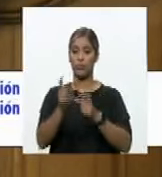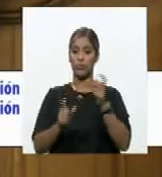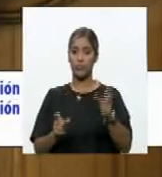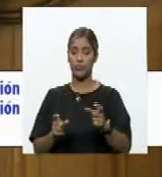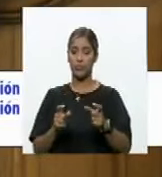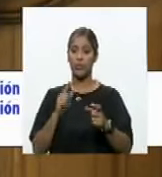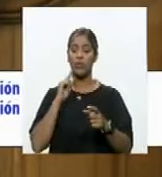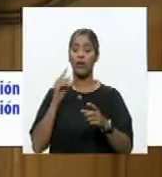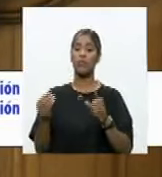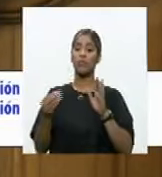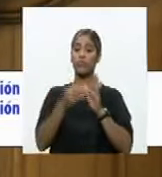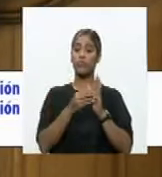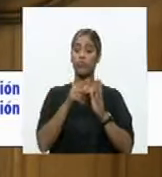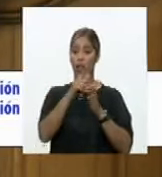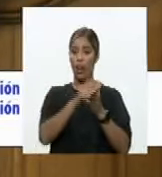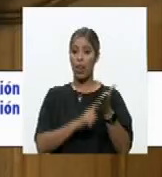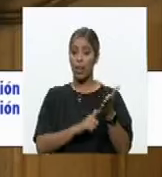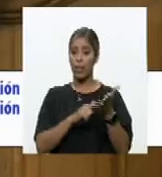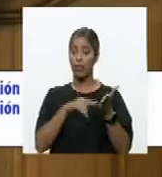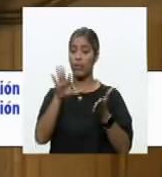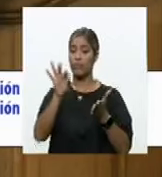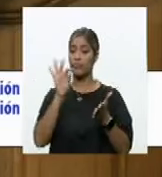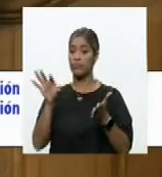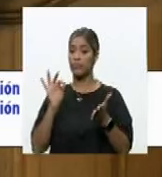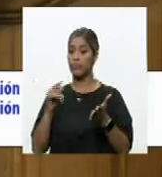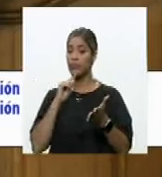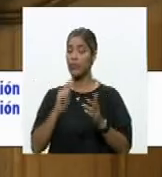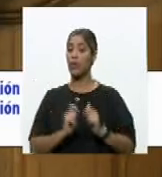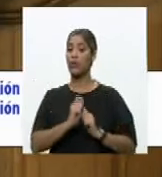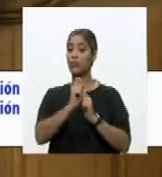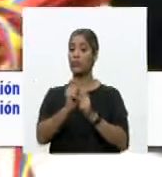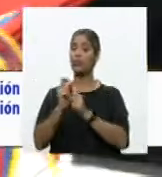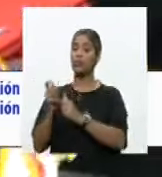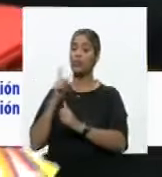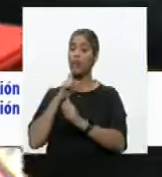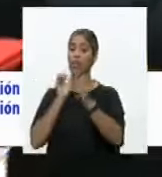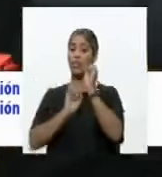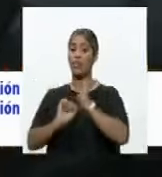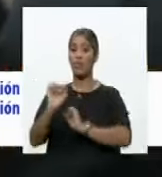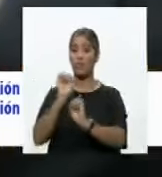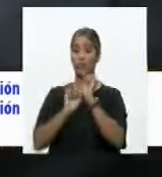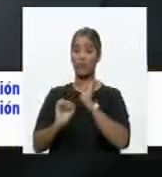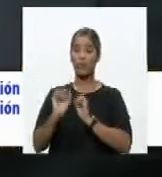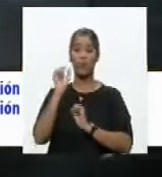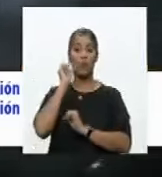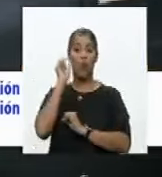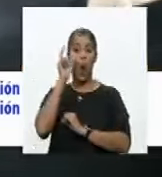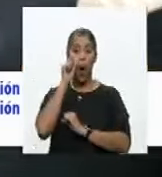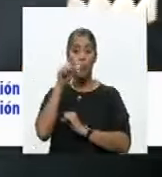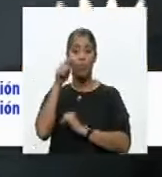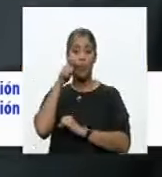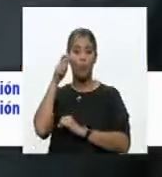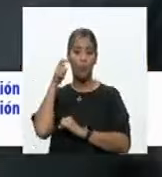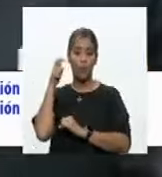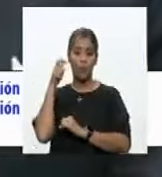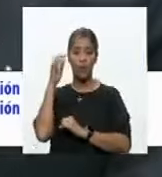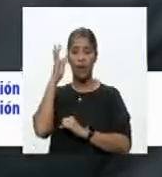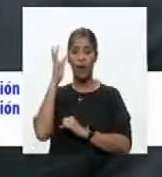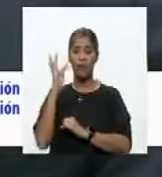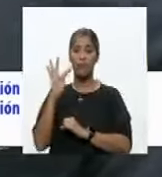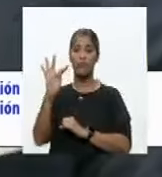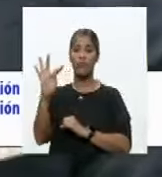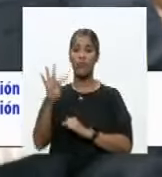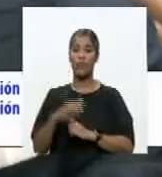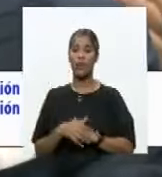y consignación del listado de elegibles para la designación del defensor o defensora del pueblo, el fiscal o